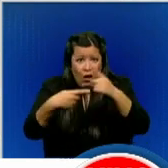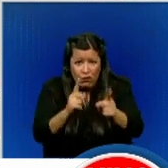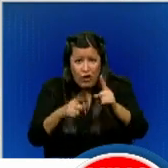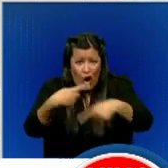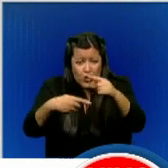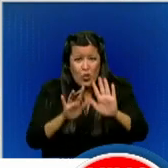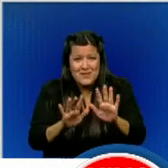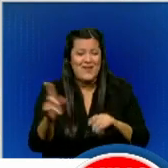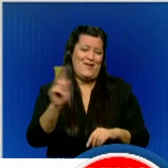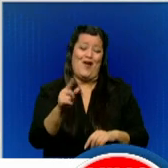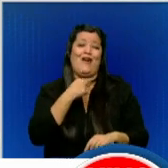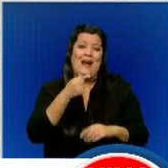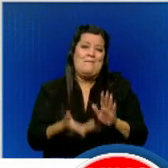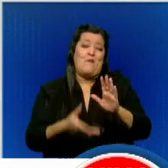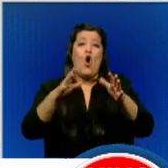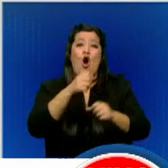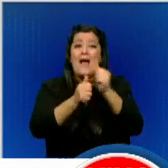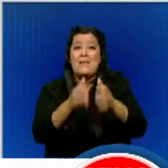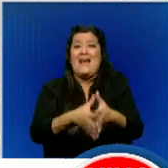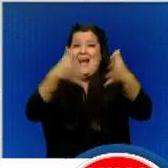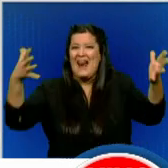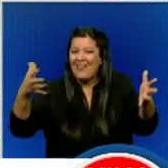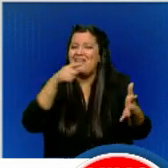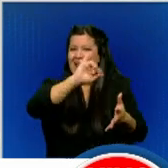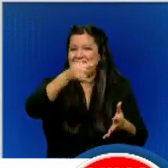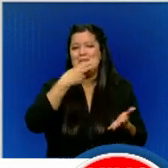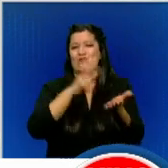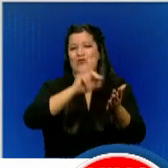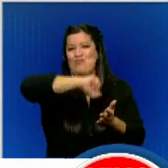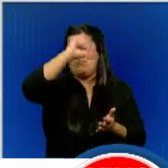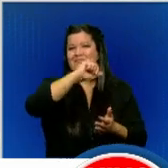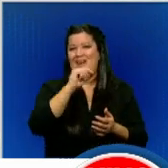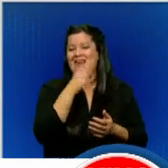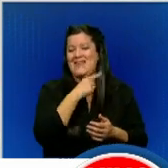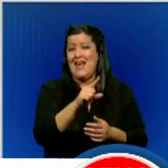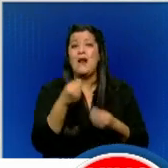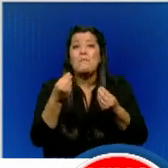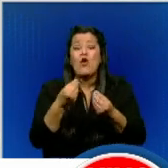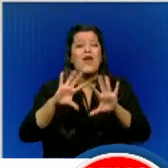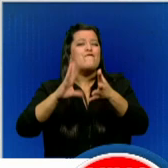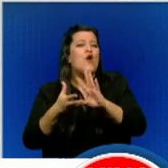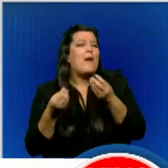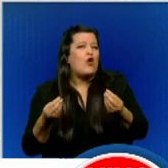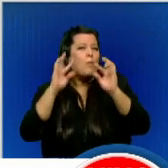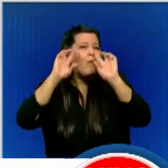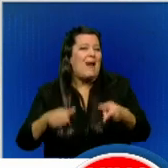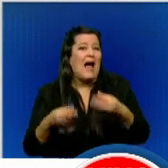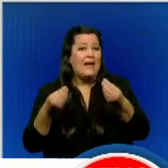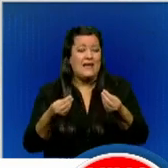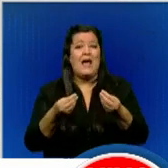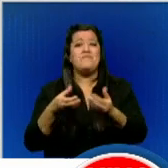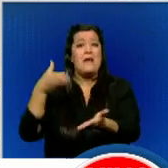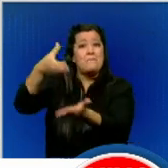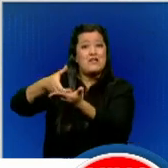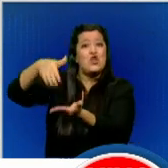le queremos subir impuestos a las grandes porque el modelo cuál es el modelo es subir los impuestos que haya menos inversión